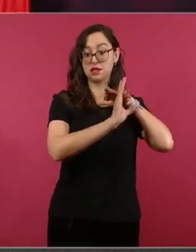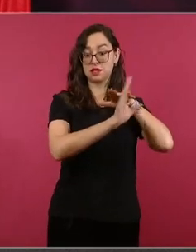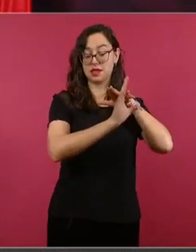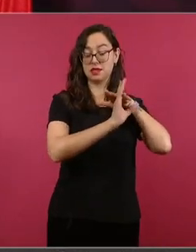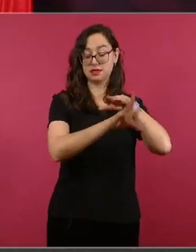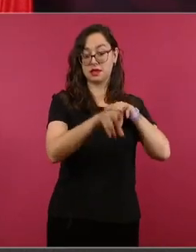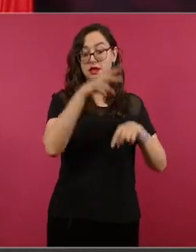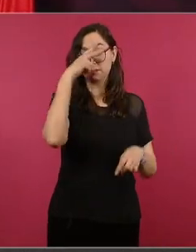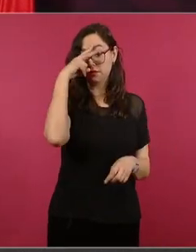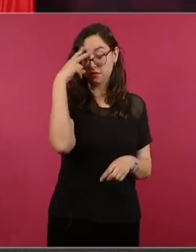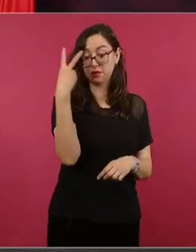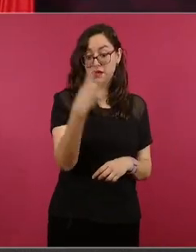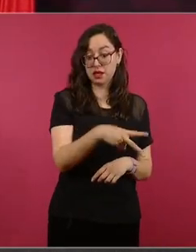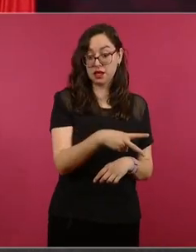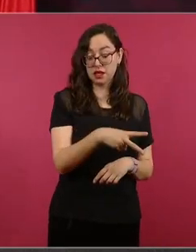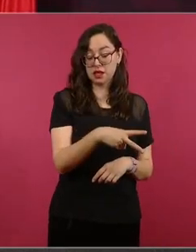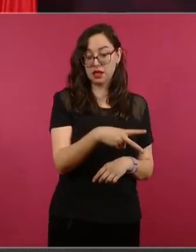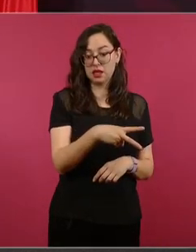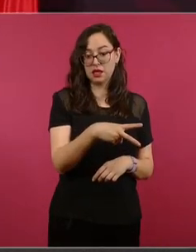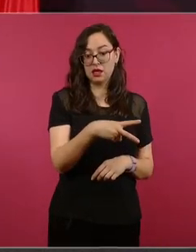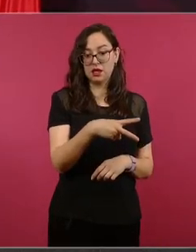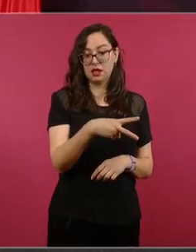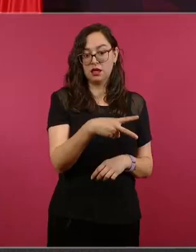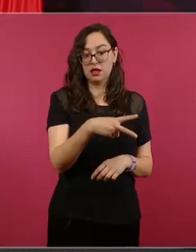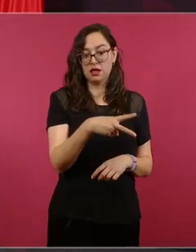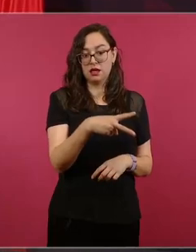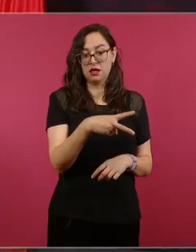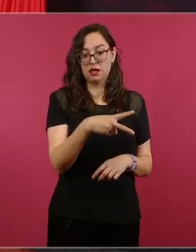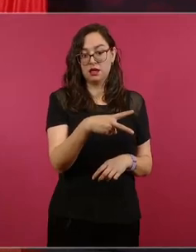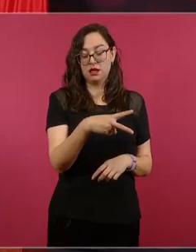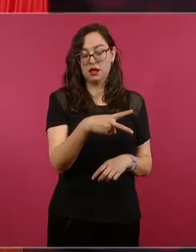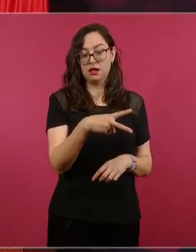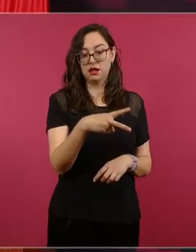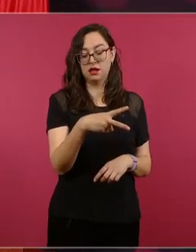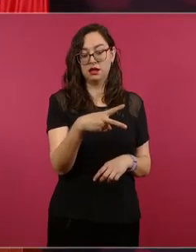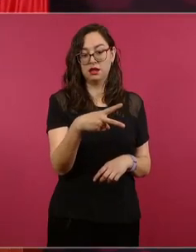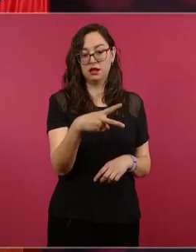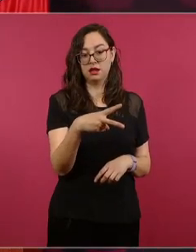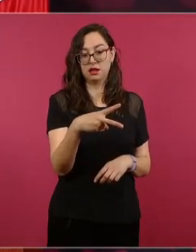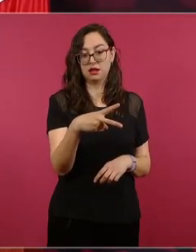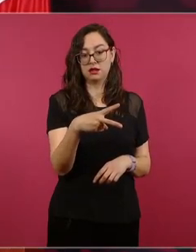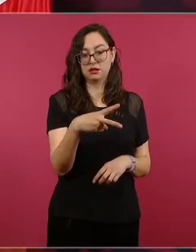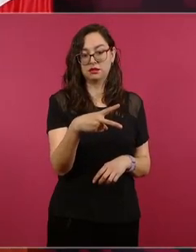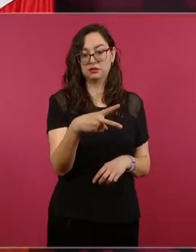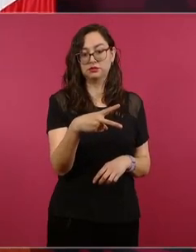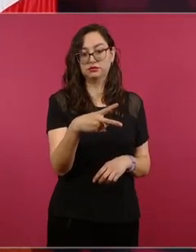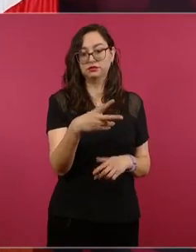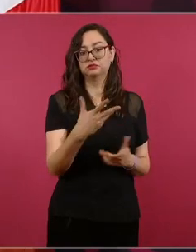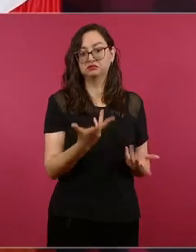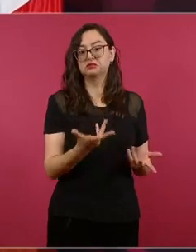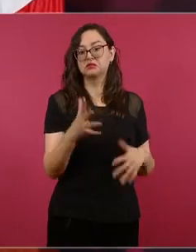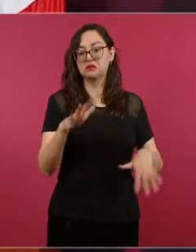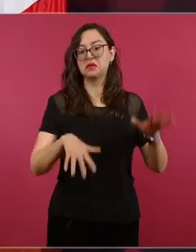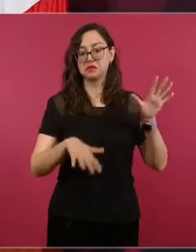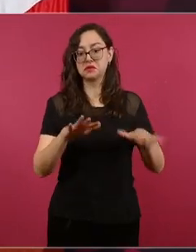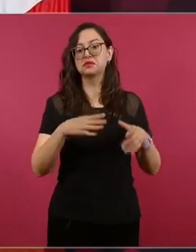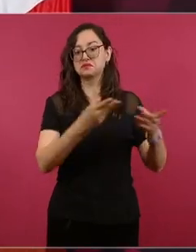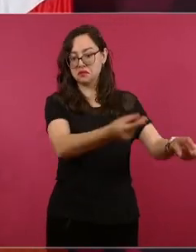hermanos, paisanos, migrantes.